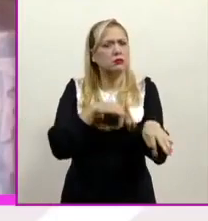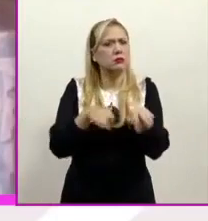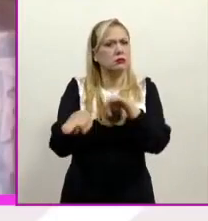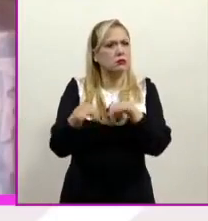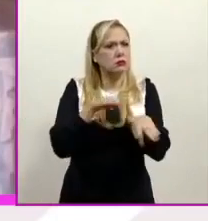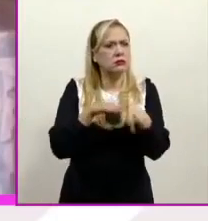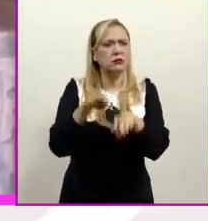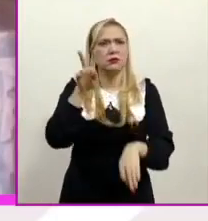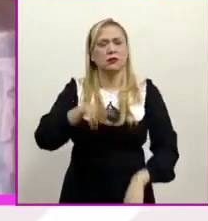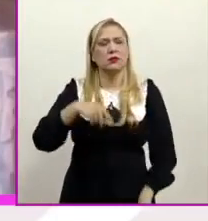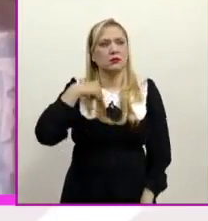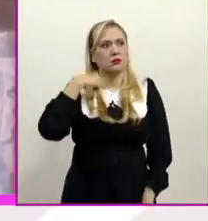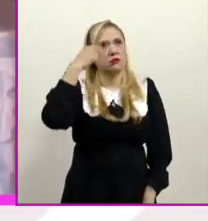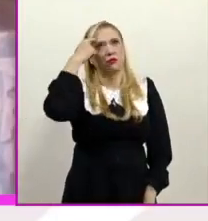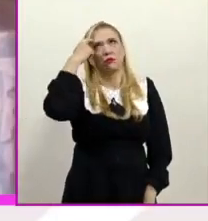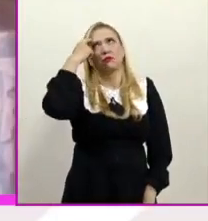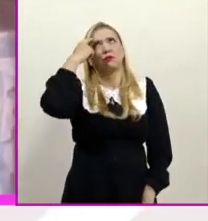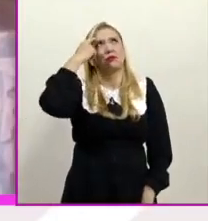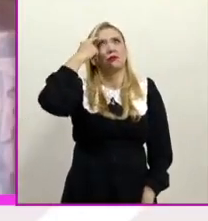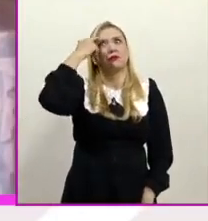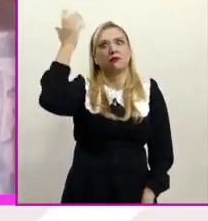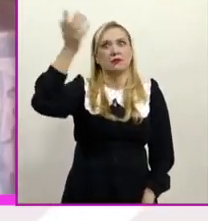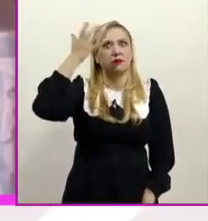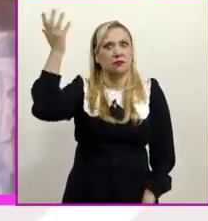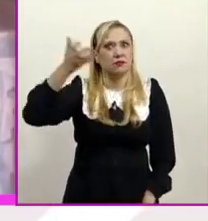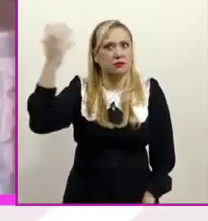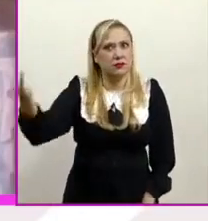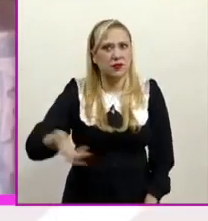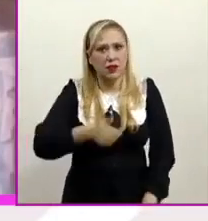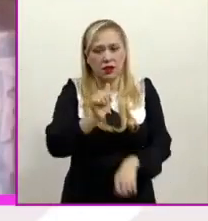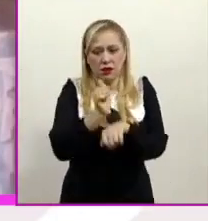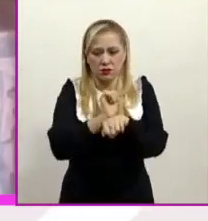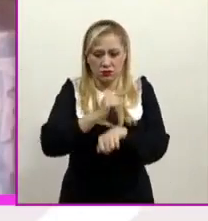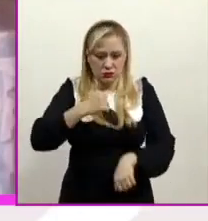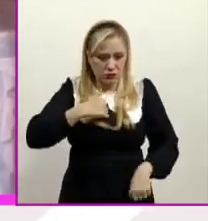me alucinan con la idea de la responsabilidad social del actor.